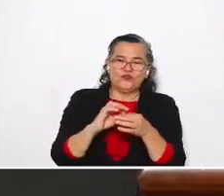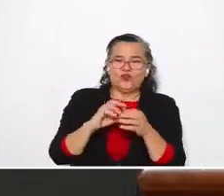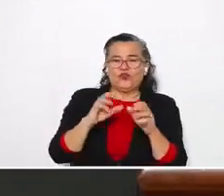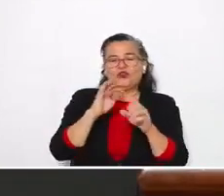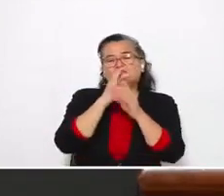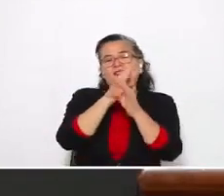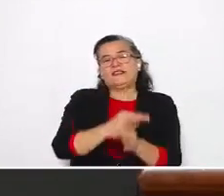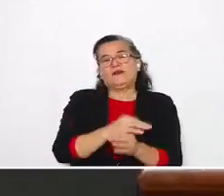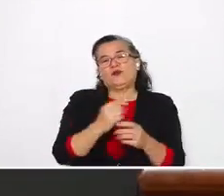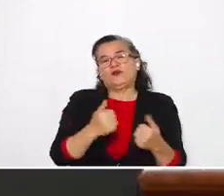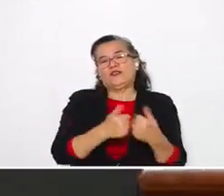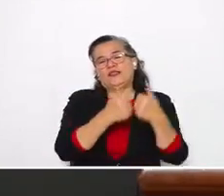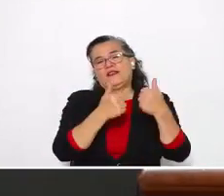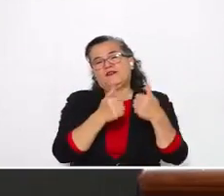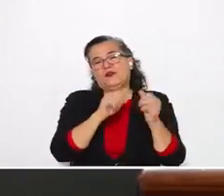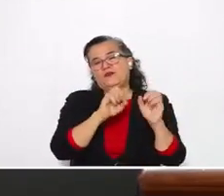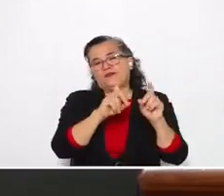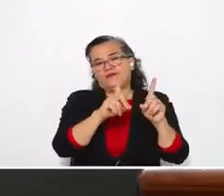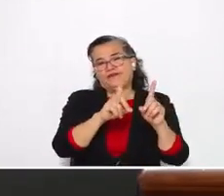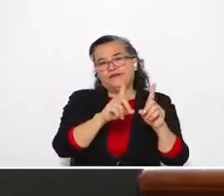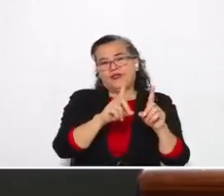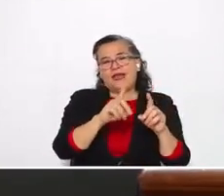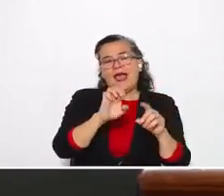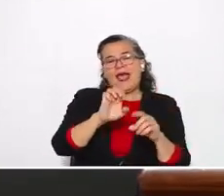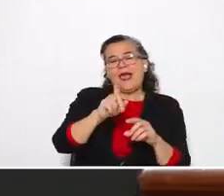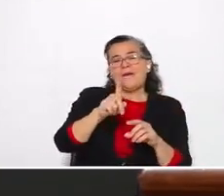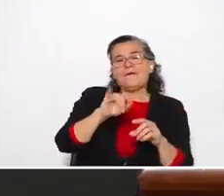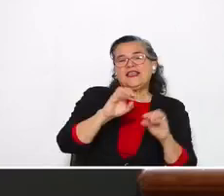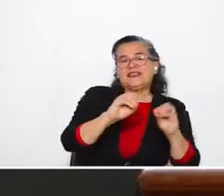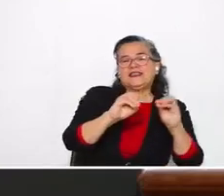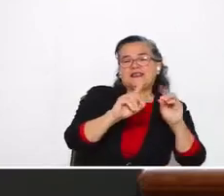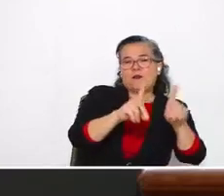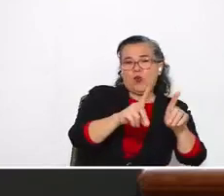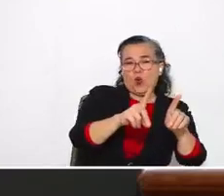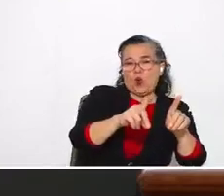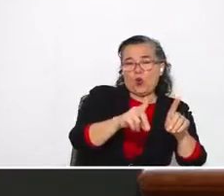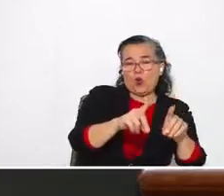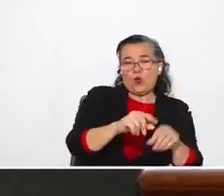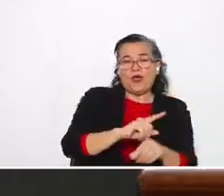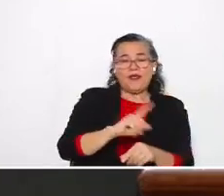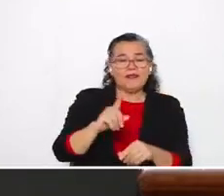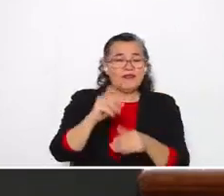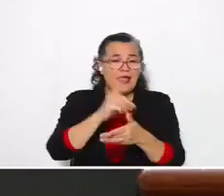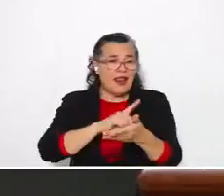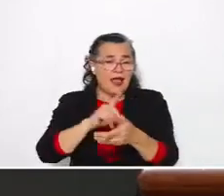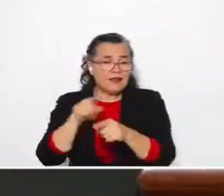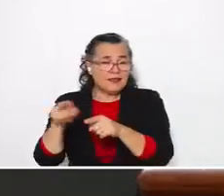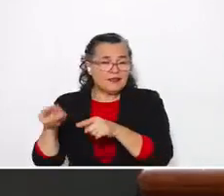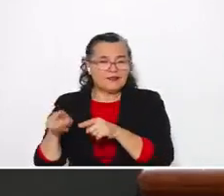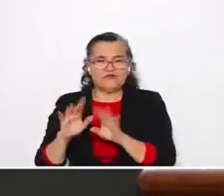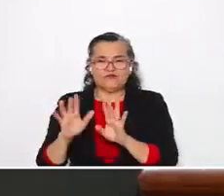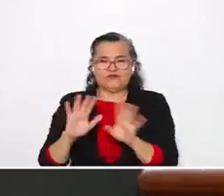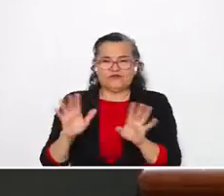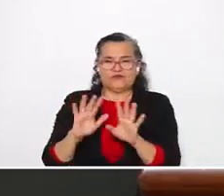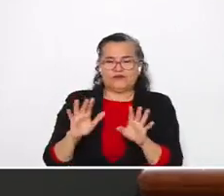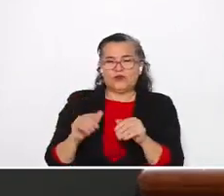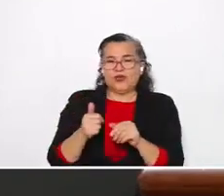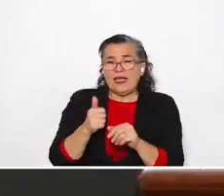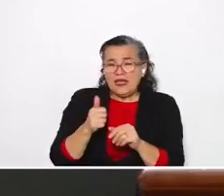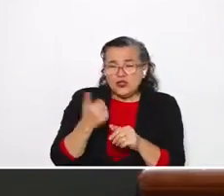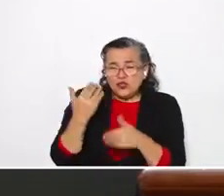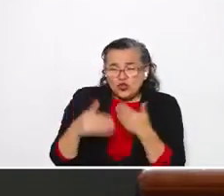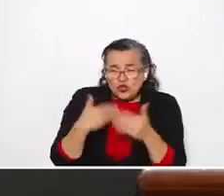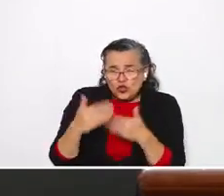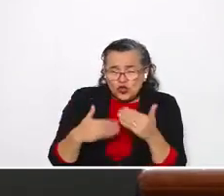típicos desafíos pedagógicos de la epistemología de las disciplinas ni propiamente de la